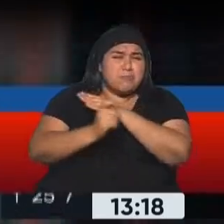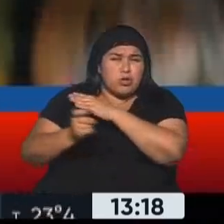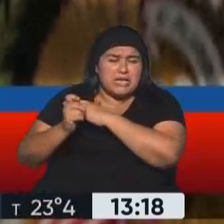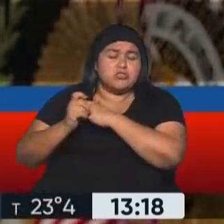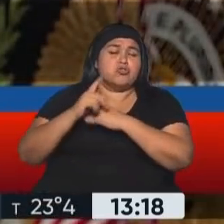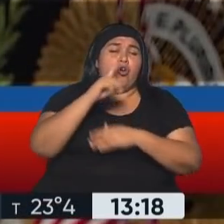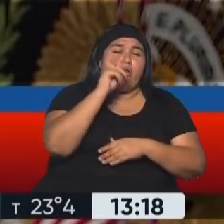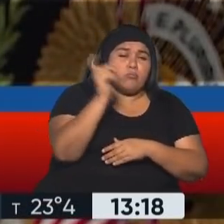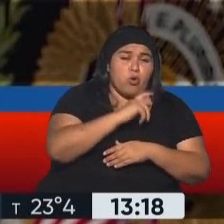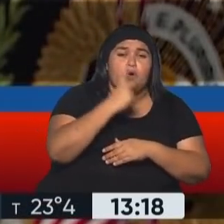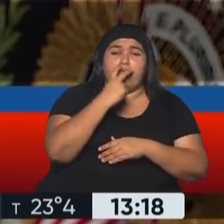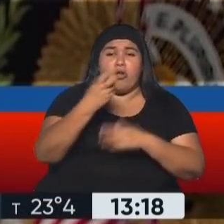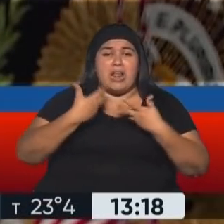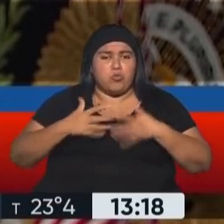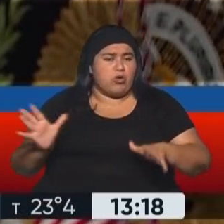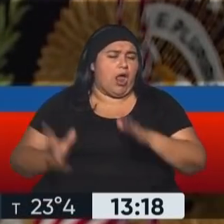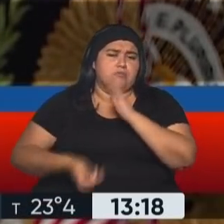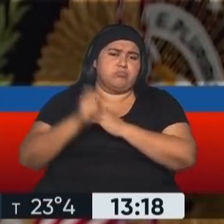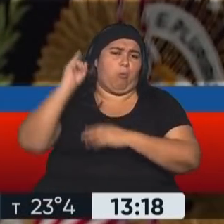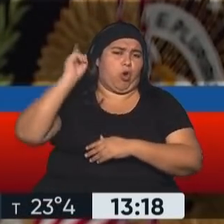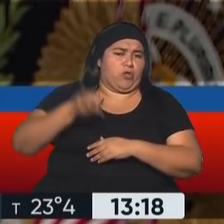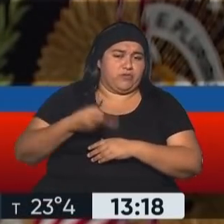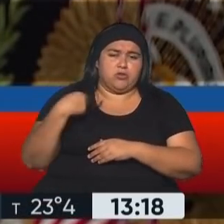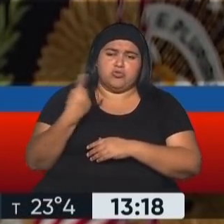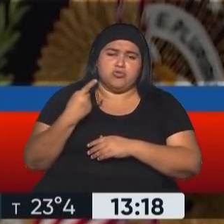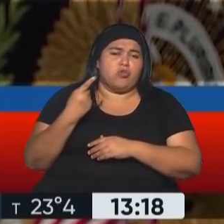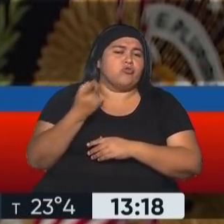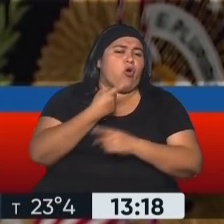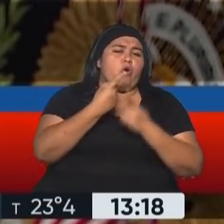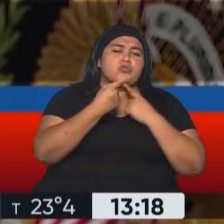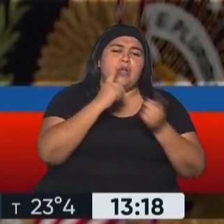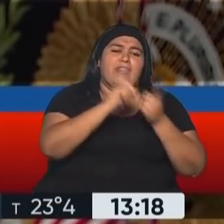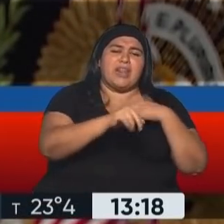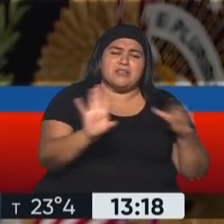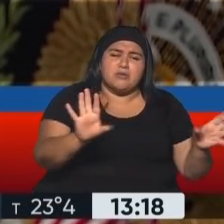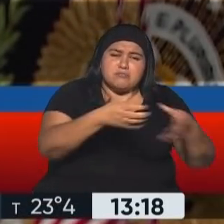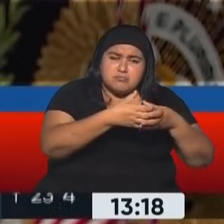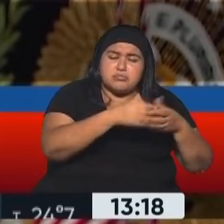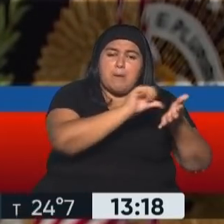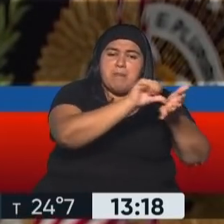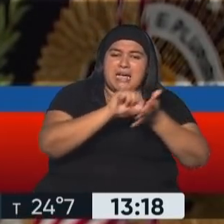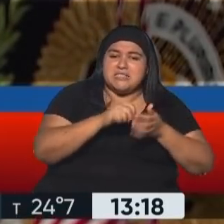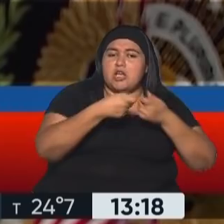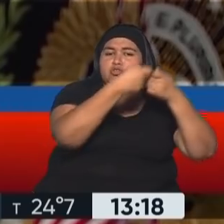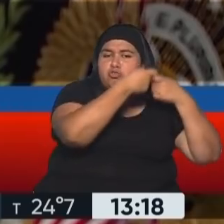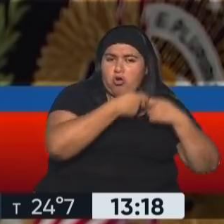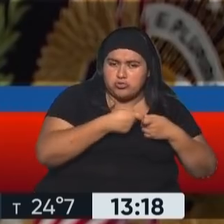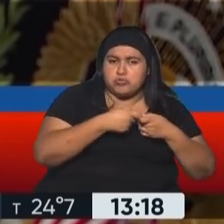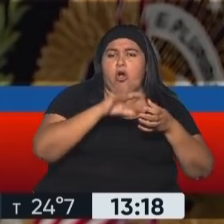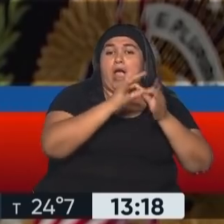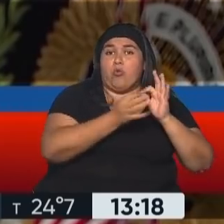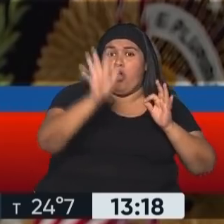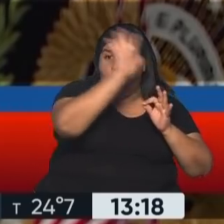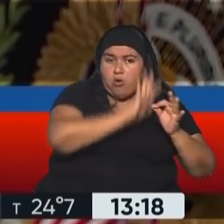energy. We made this decision in close consultation with our allies and our partners around the world, particularly in Europe, because